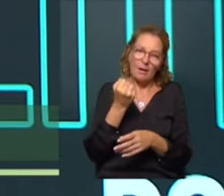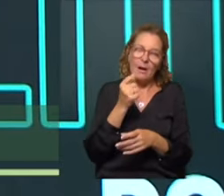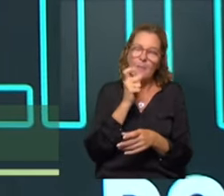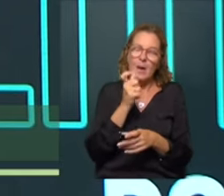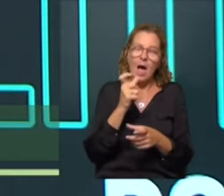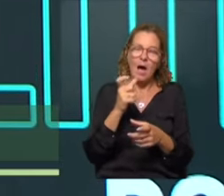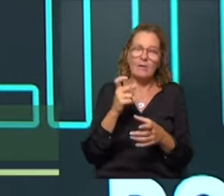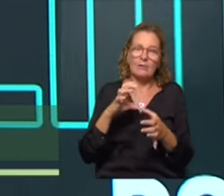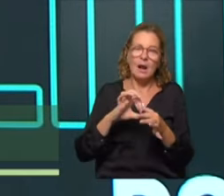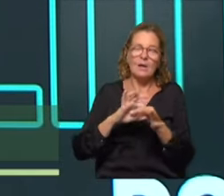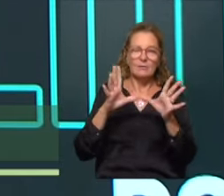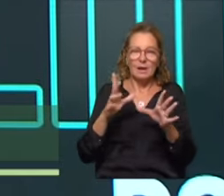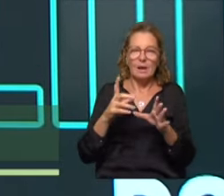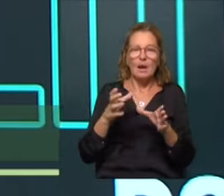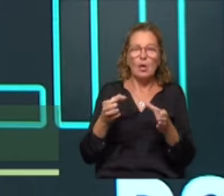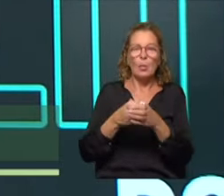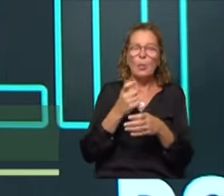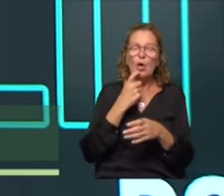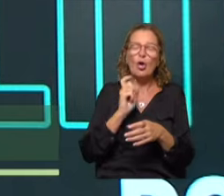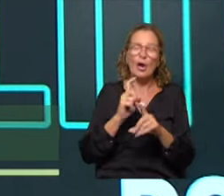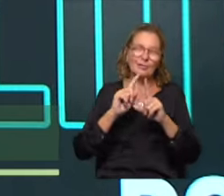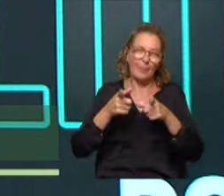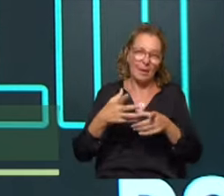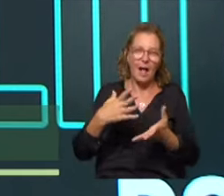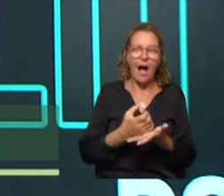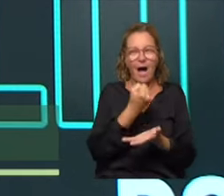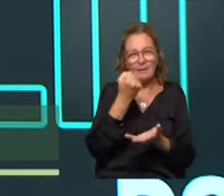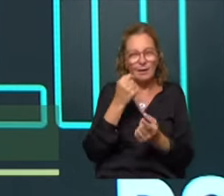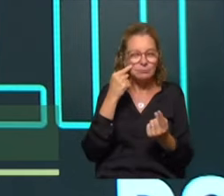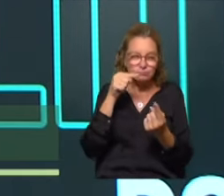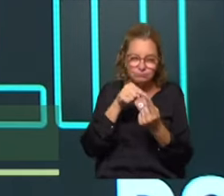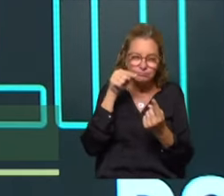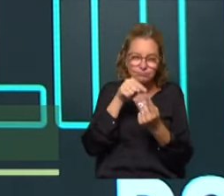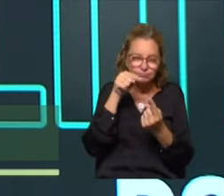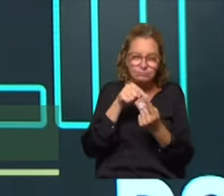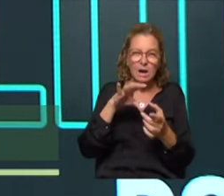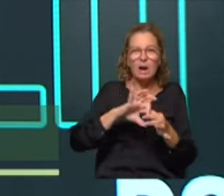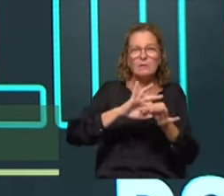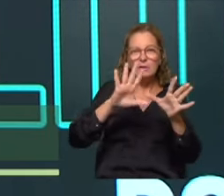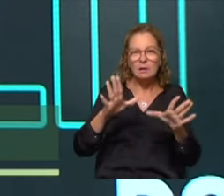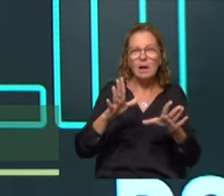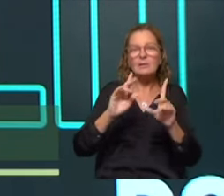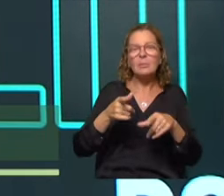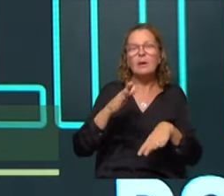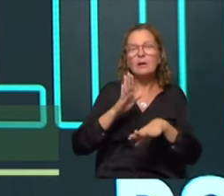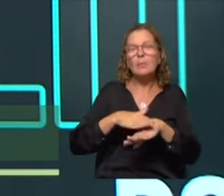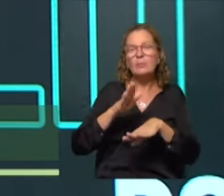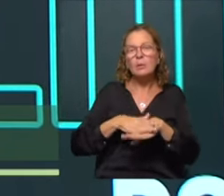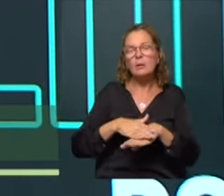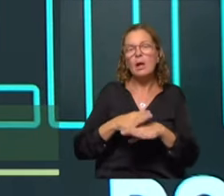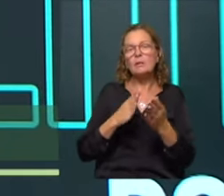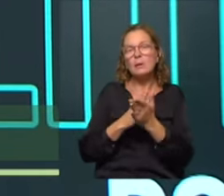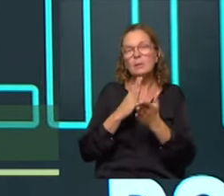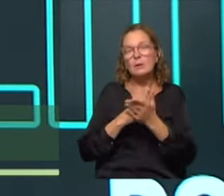caso del Partido Colorado aparece algunos ejemplos que están haciendo foco en esto. El otro es de la responsabilidad, que lo usó mucho durante